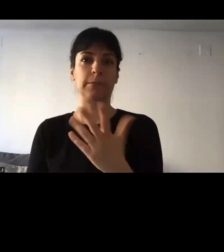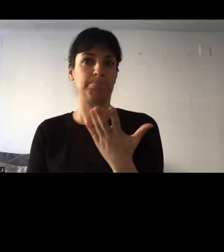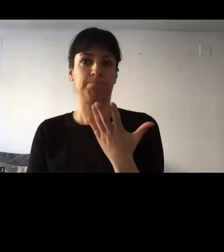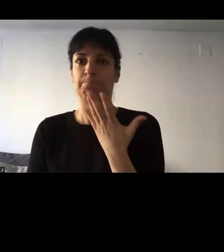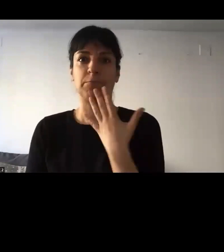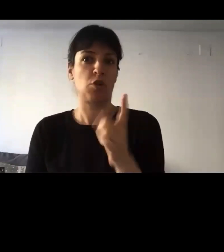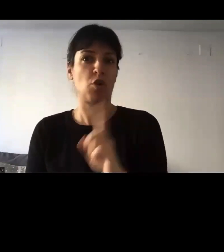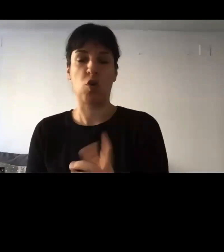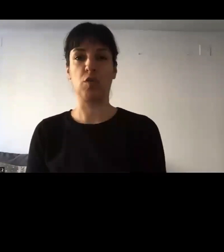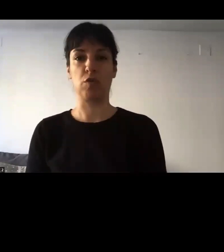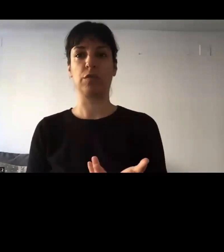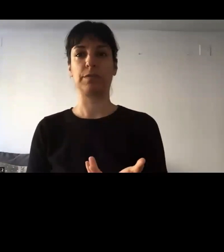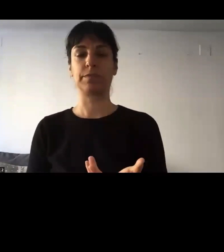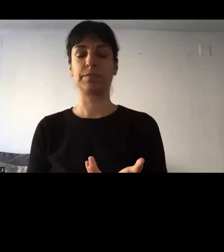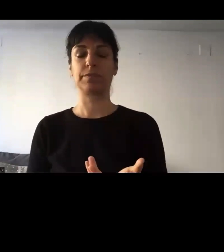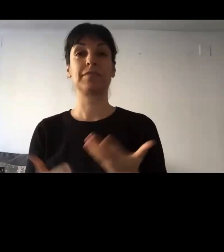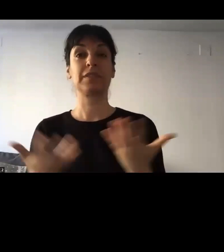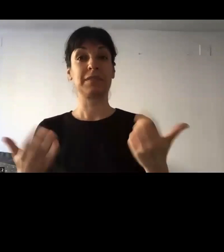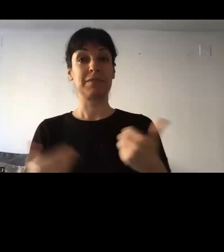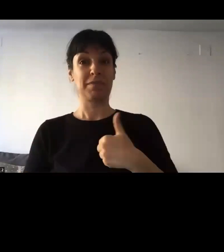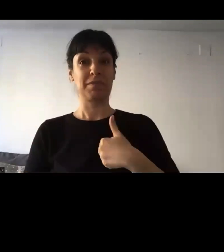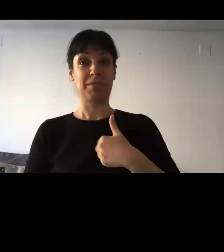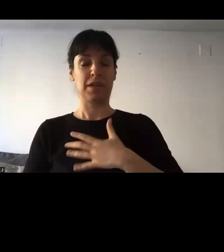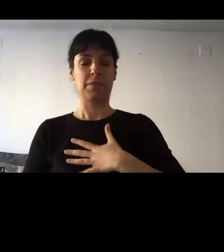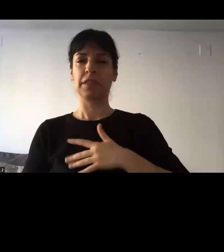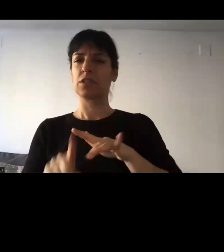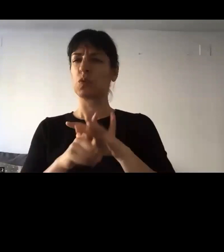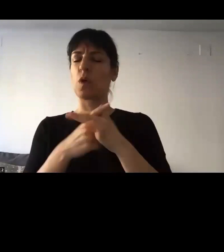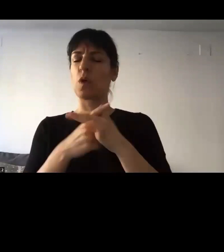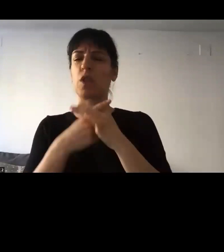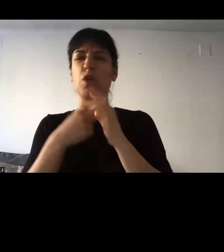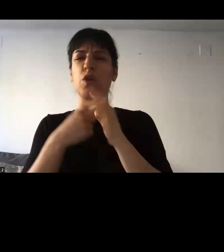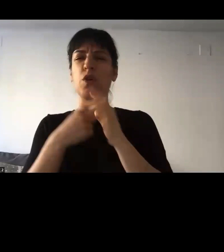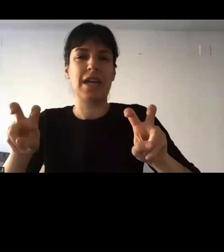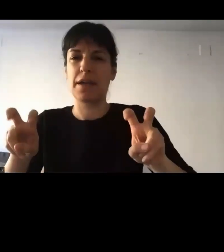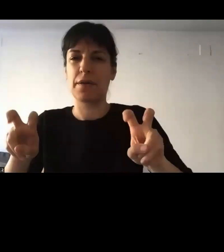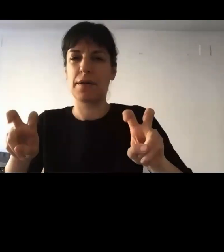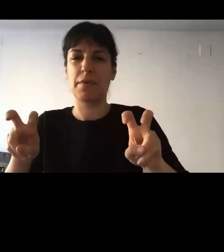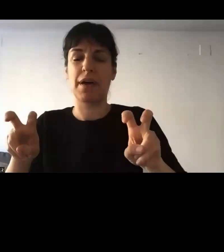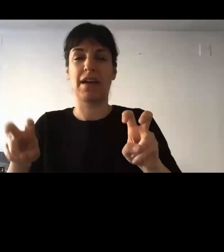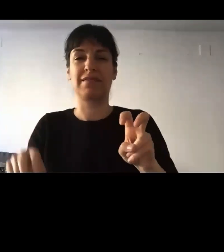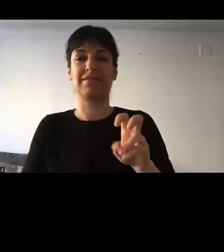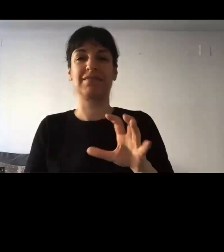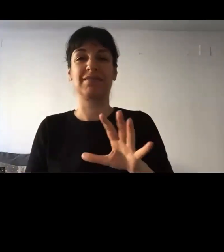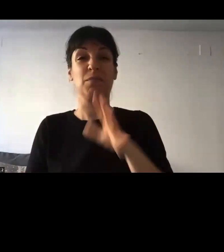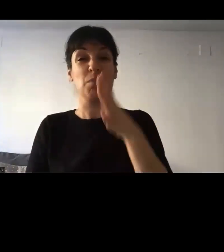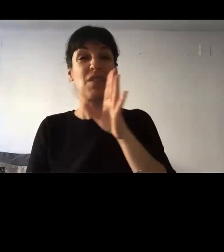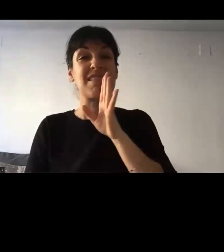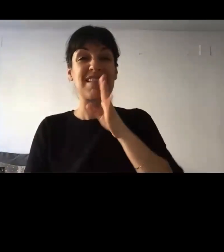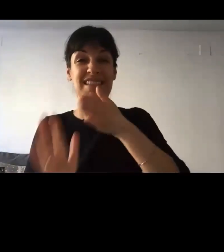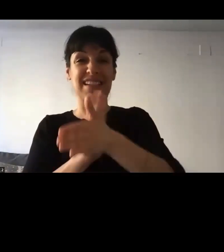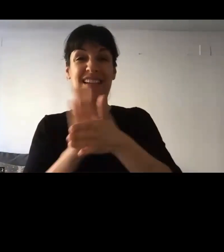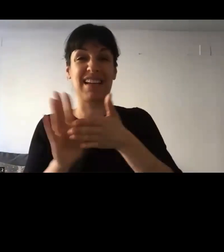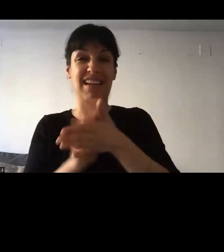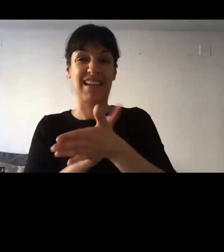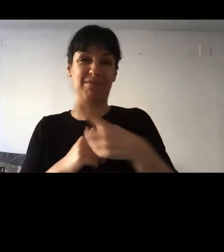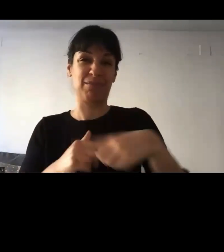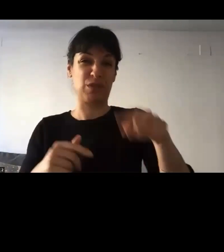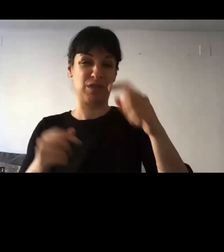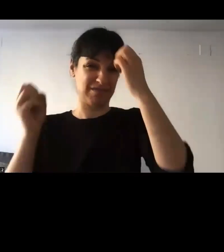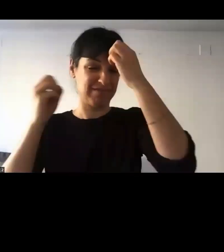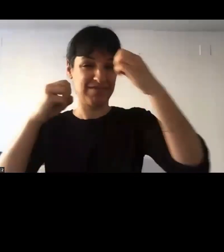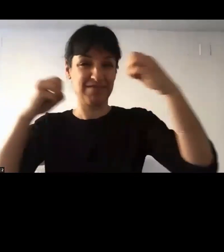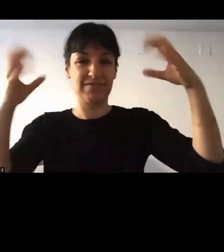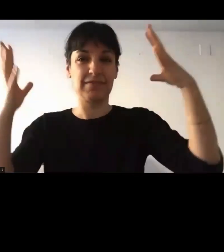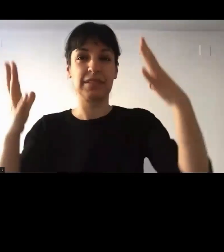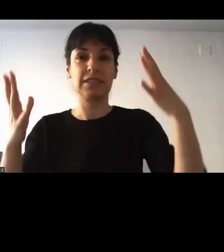que es cierto que para mí era una situación totalmente nueva y por lo que os he comentado y por lo que podéis ver, las tareas de